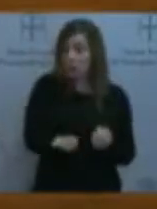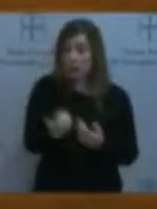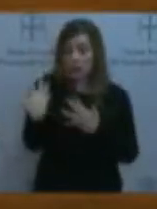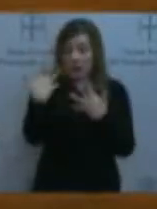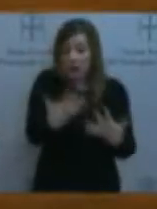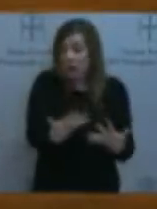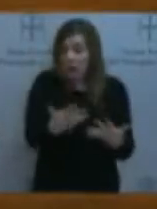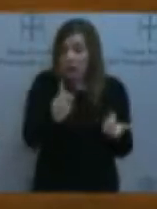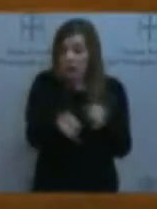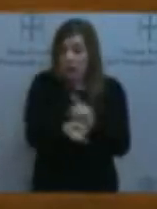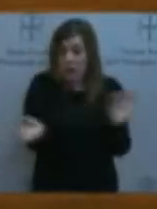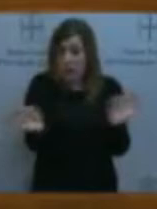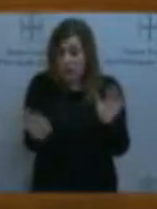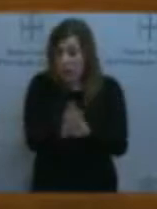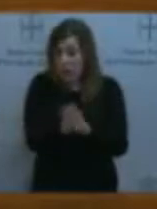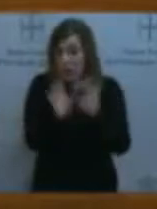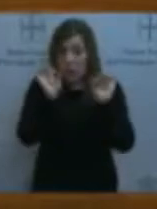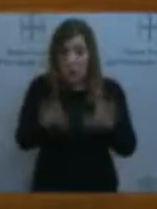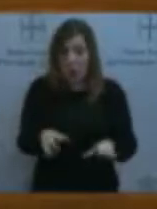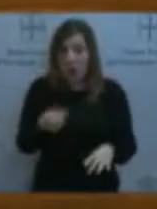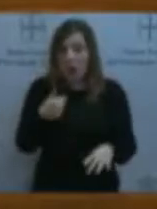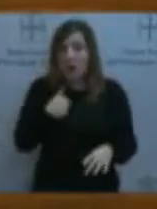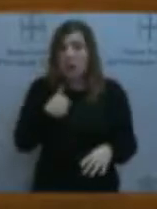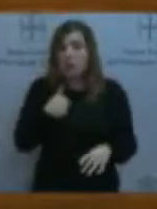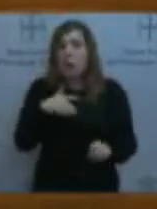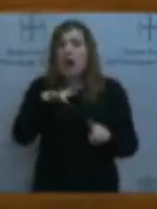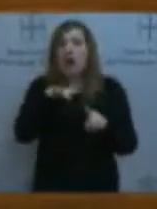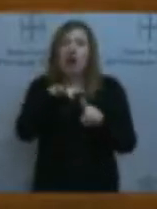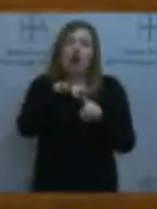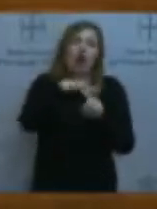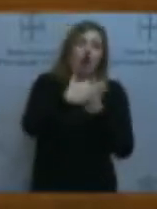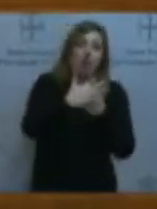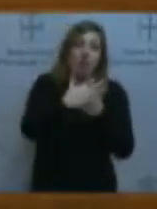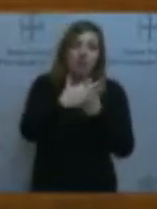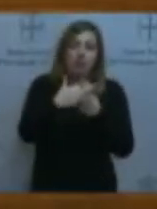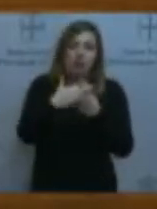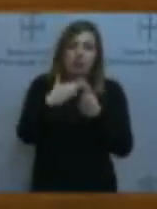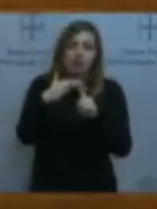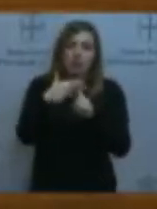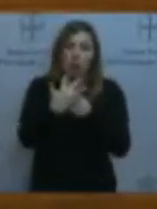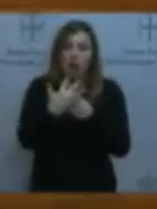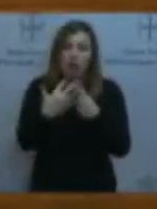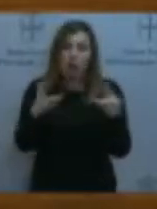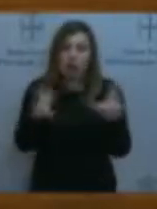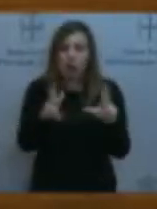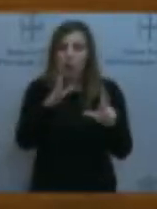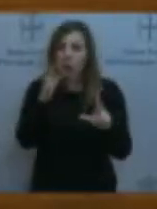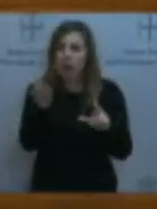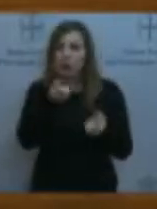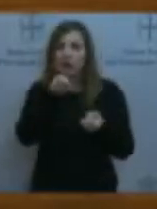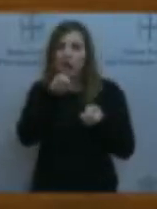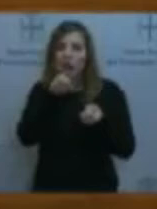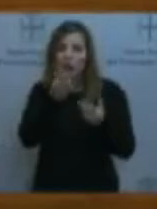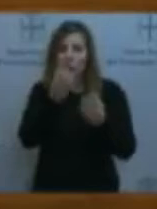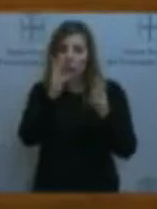años. No me voy a detener en el contexto adverso en el cual tenemos que inscribir estas cuentas. Podríamos